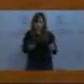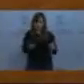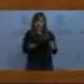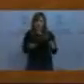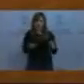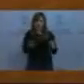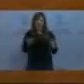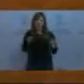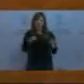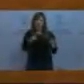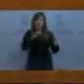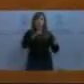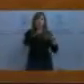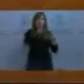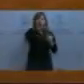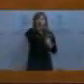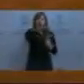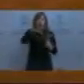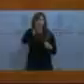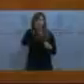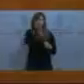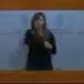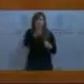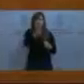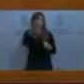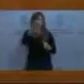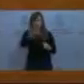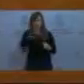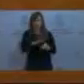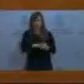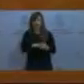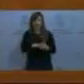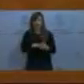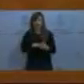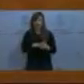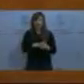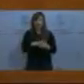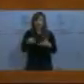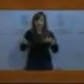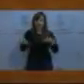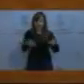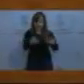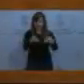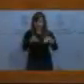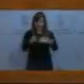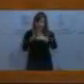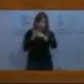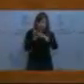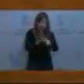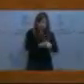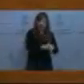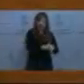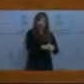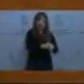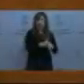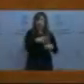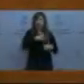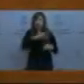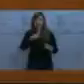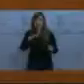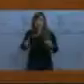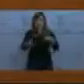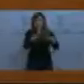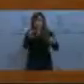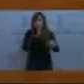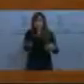obviando las áreas 3, 4 y 5, aparte de las carreteras, posible mejores carreteras o peores,